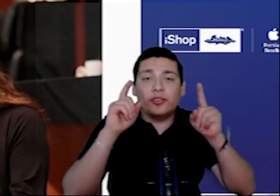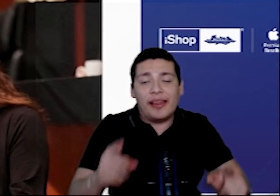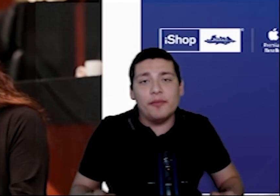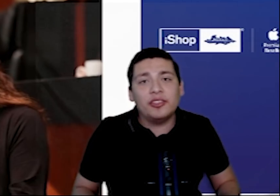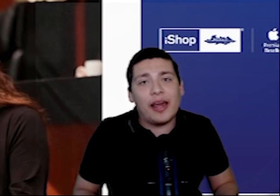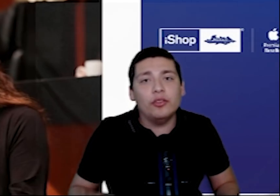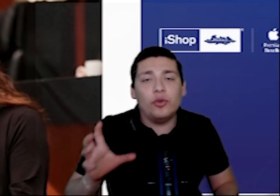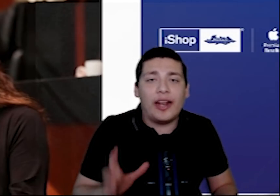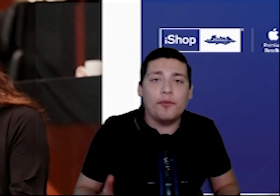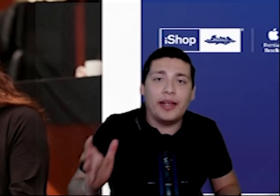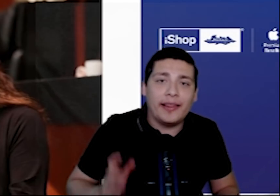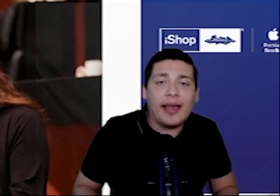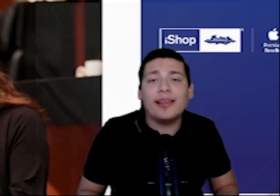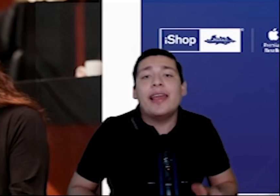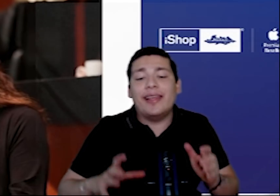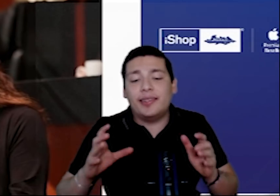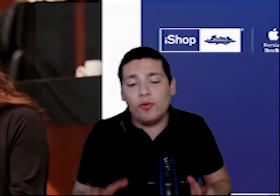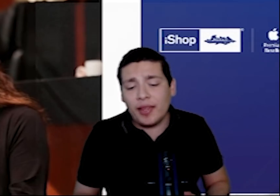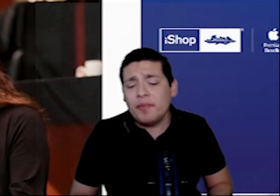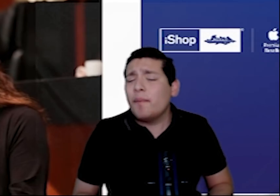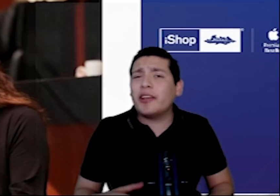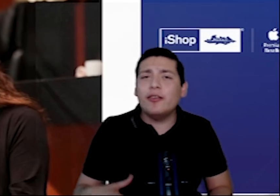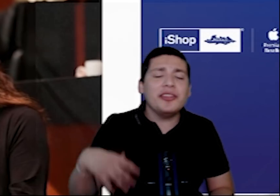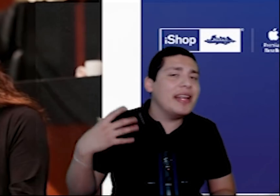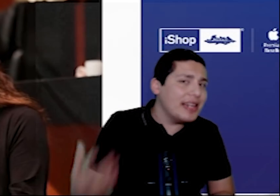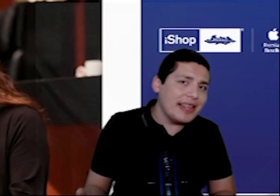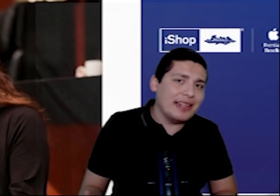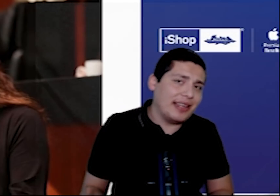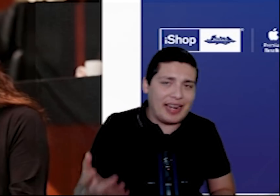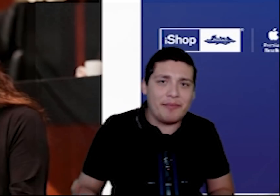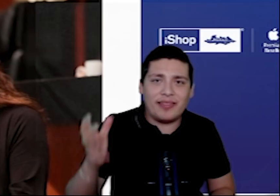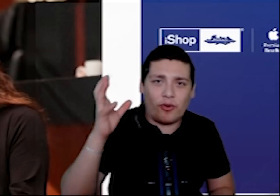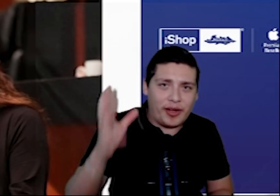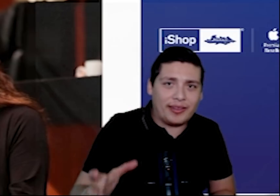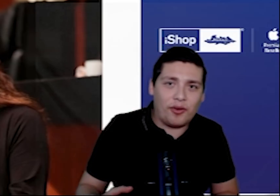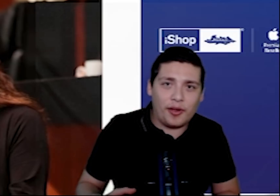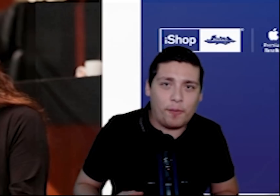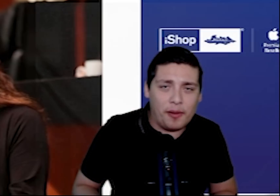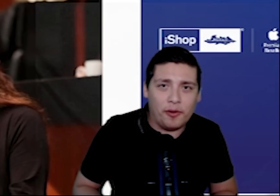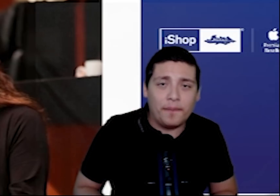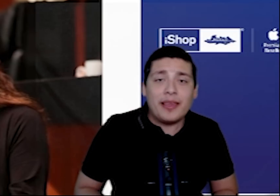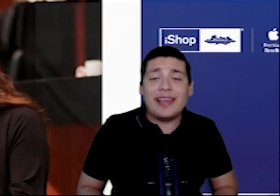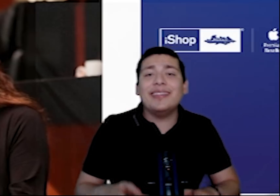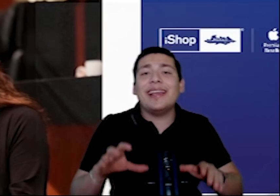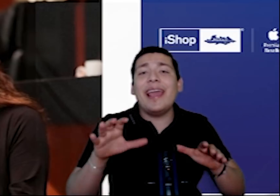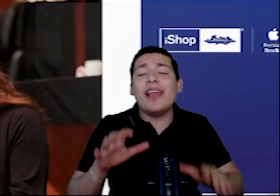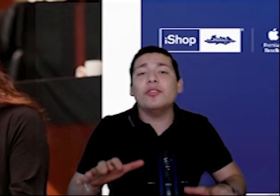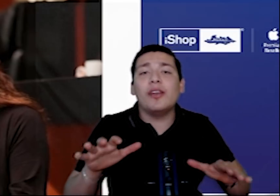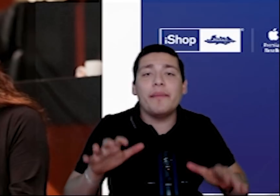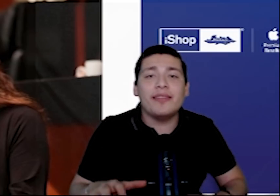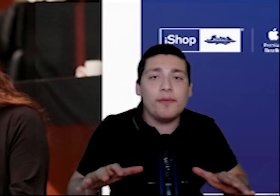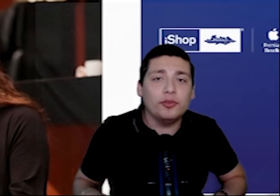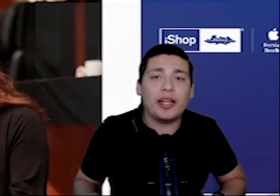y nos ha demostrado su gran vulgaridad. En segunda porque no tienen líderes que realmente conecten con el pueblo. Y es que